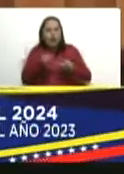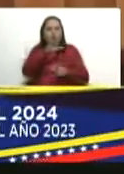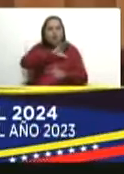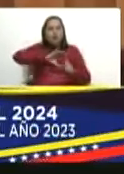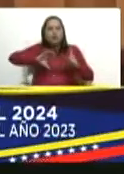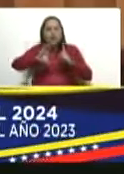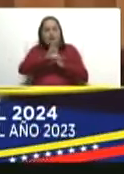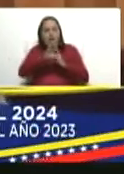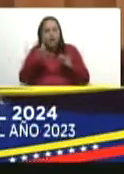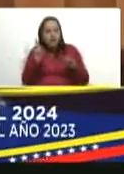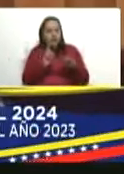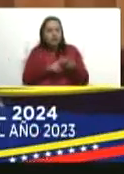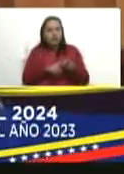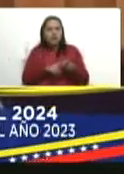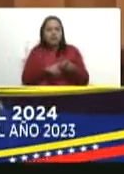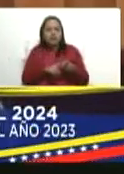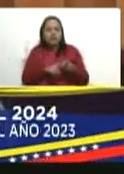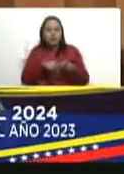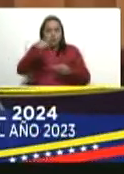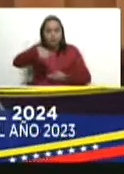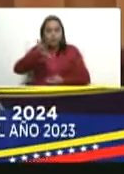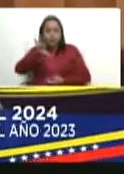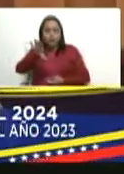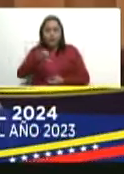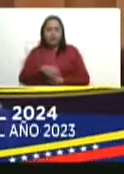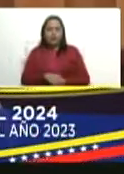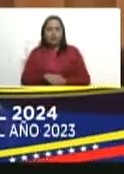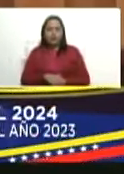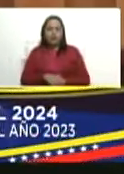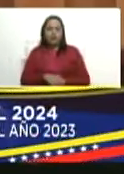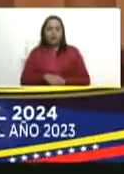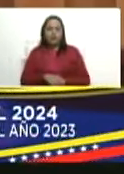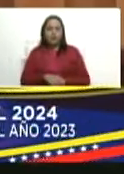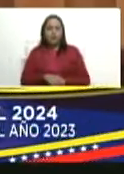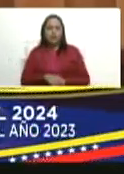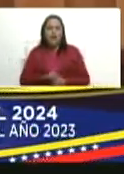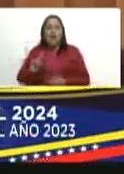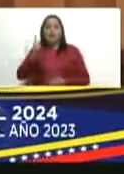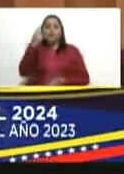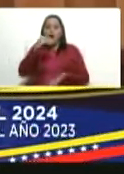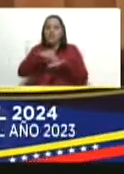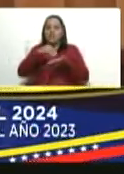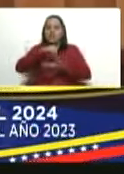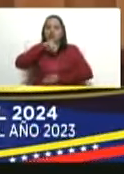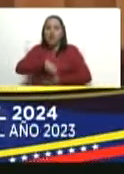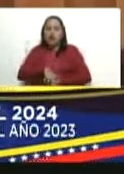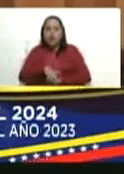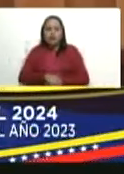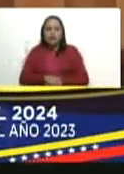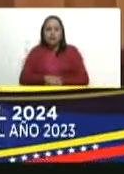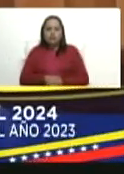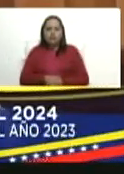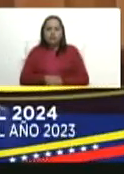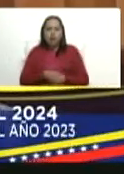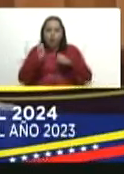culturales de la República. Primera vez en la historia que se abrió las